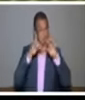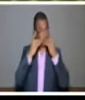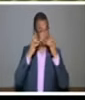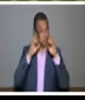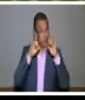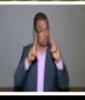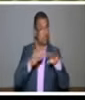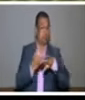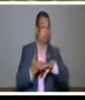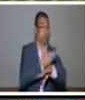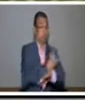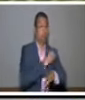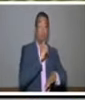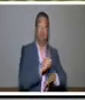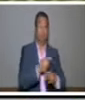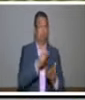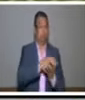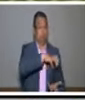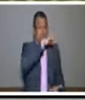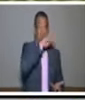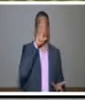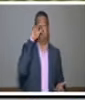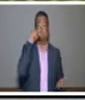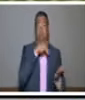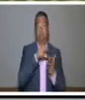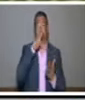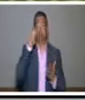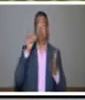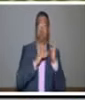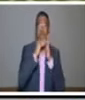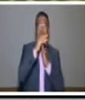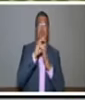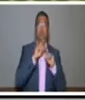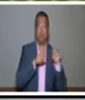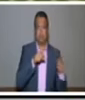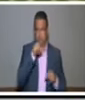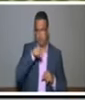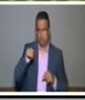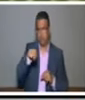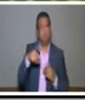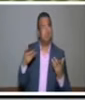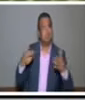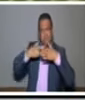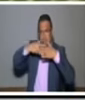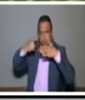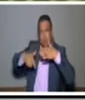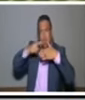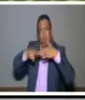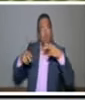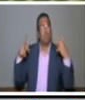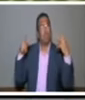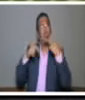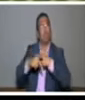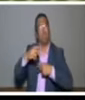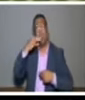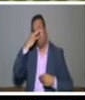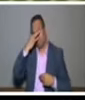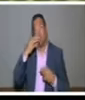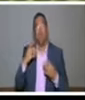tenido tanto dinero, 3.200 millones, para tan pocos niños con peores resultados. Y las principales víctimas de la incompetencia